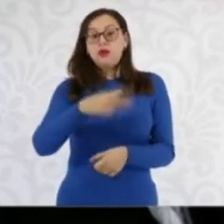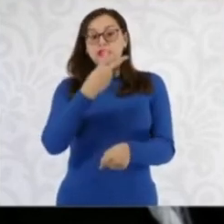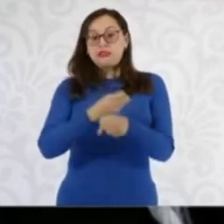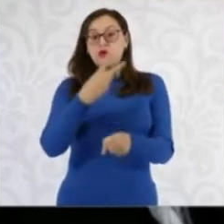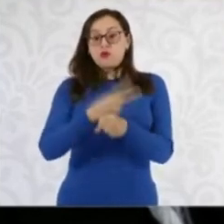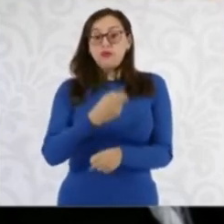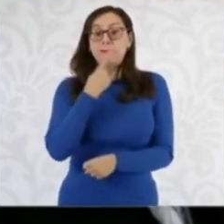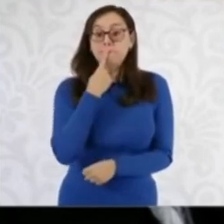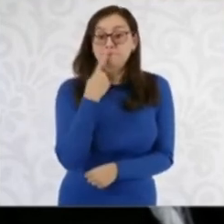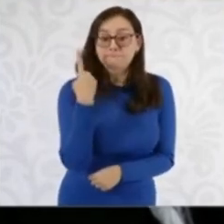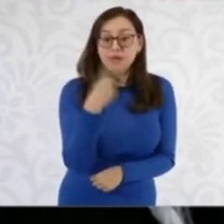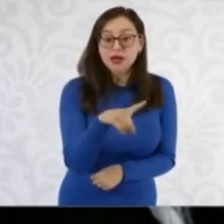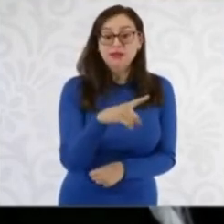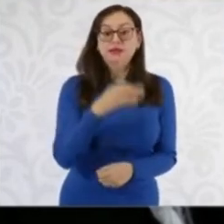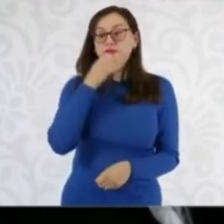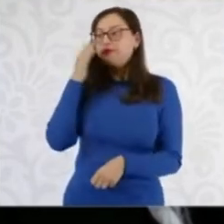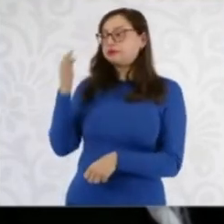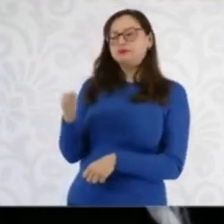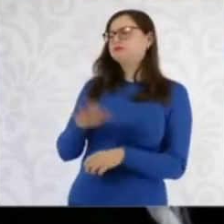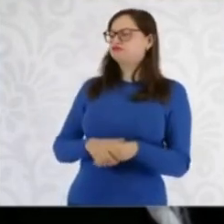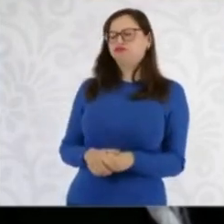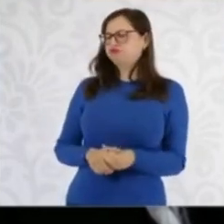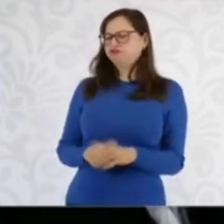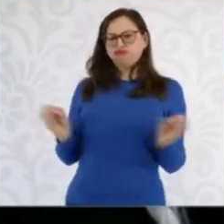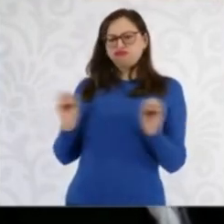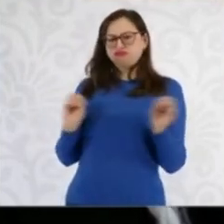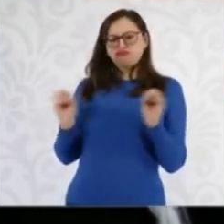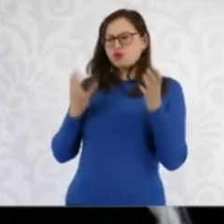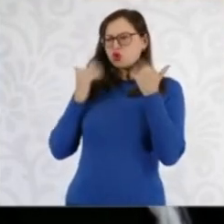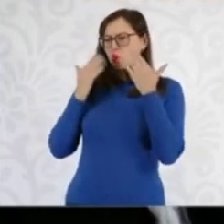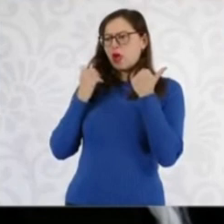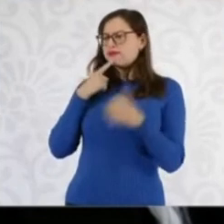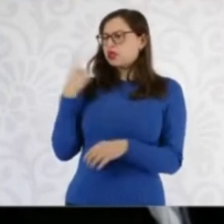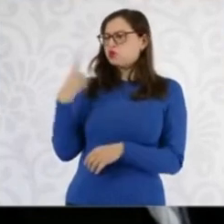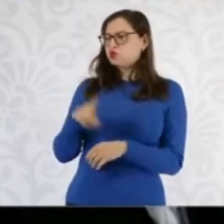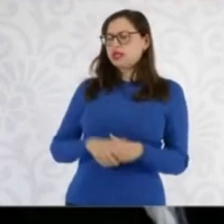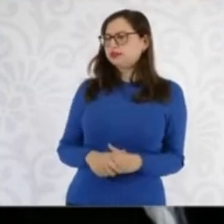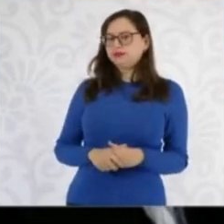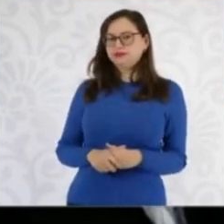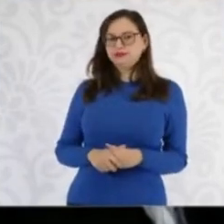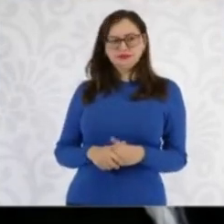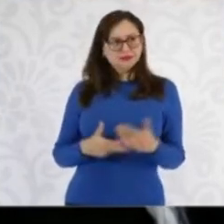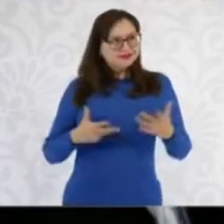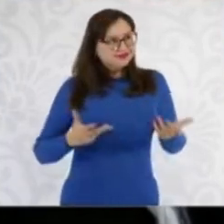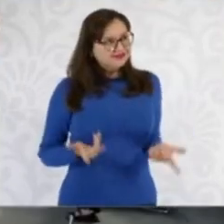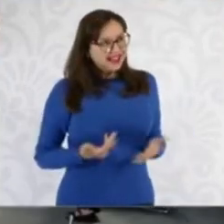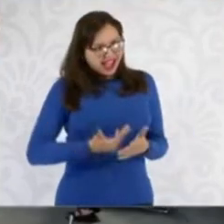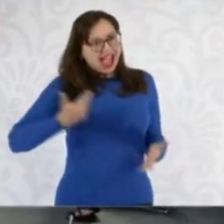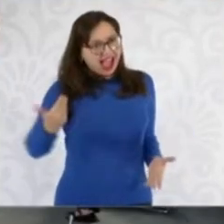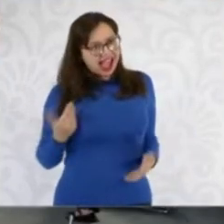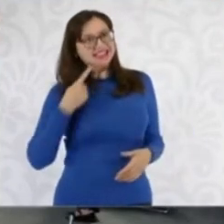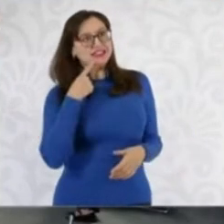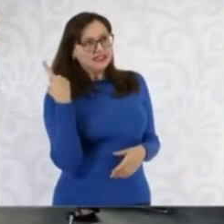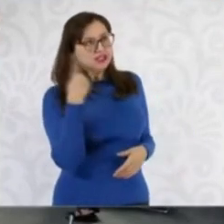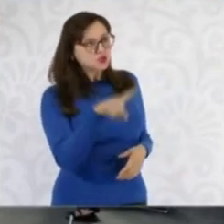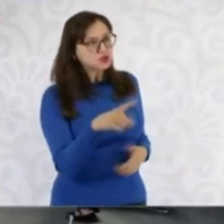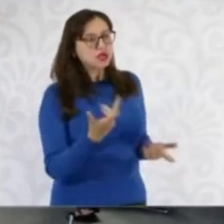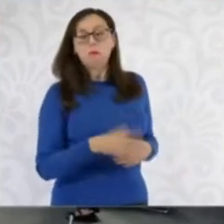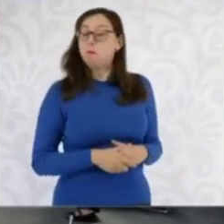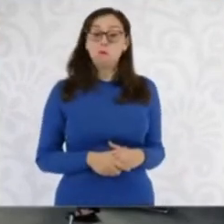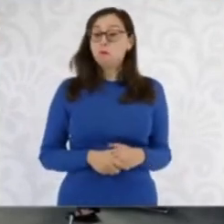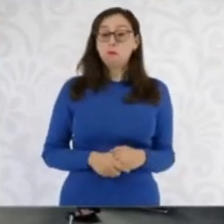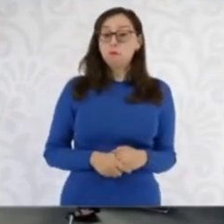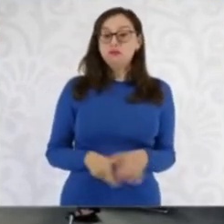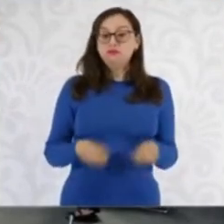semana pasada, pues le informaron que no existe ninguna denuncia penal que ratificar porque no la tenían ni siquiera a la mano, es decir, la desaparecieron.